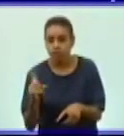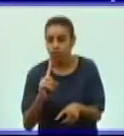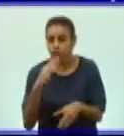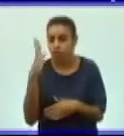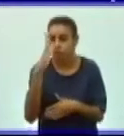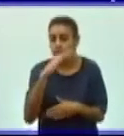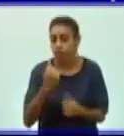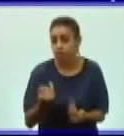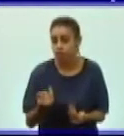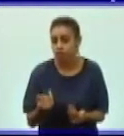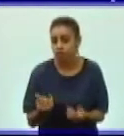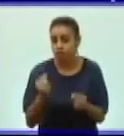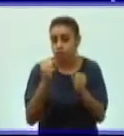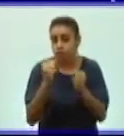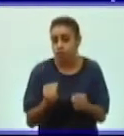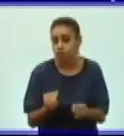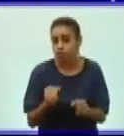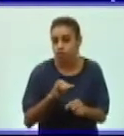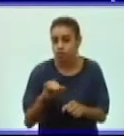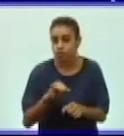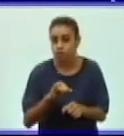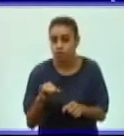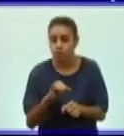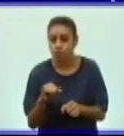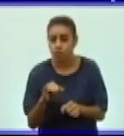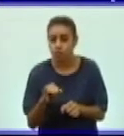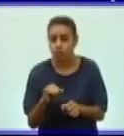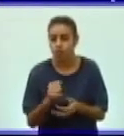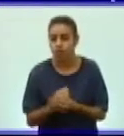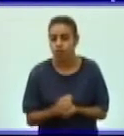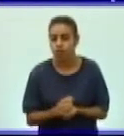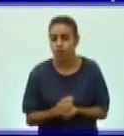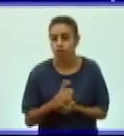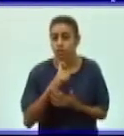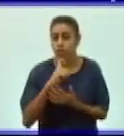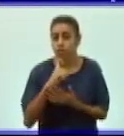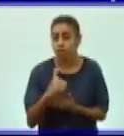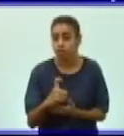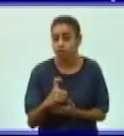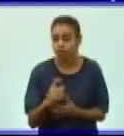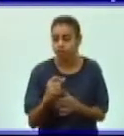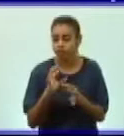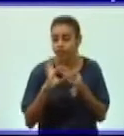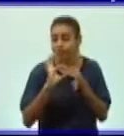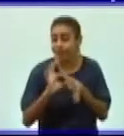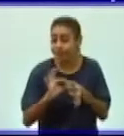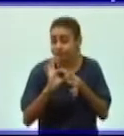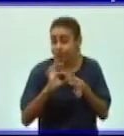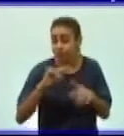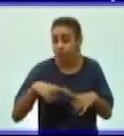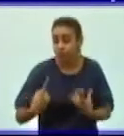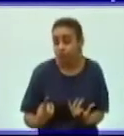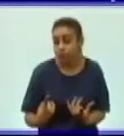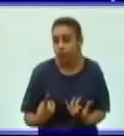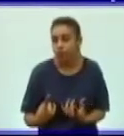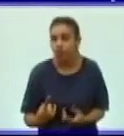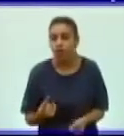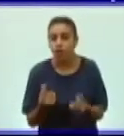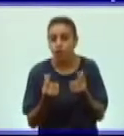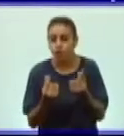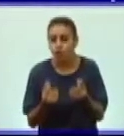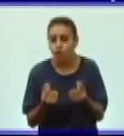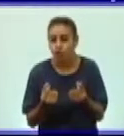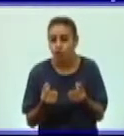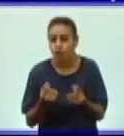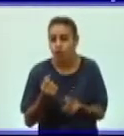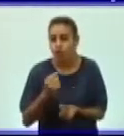resultado un estancamiento en este sentido. Pero además se van a aflorar dificultades graves también, tanto en lo económico como en lo político como en lo